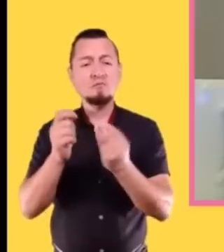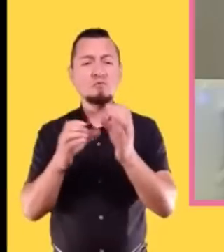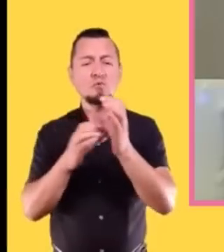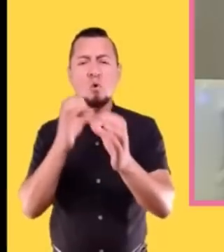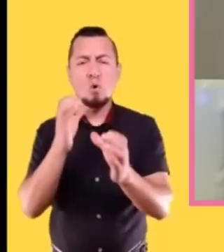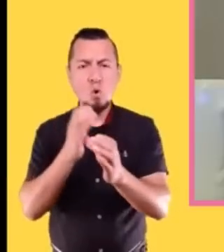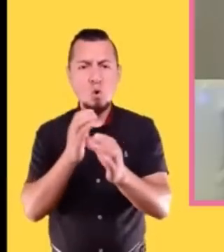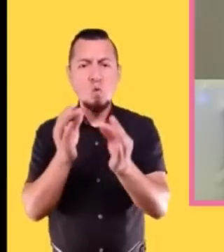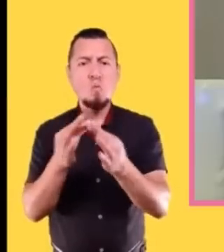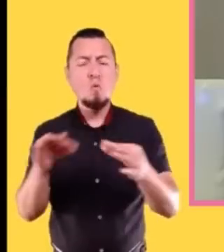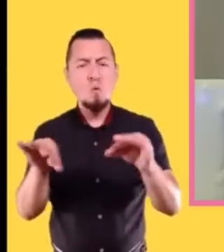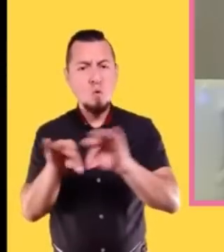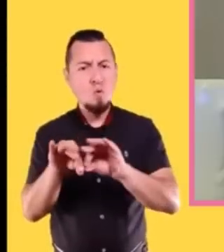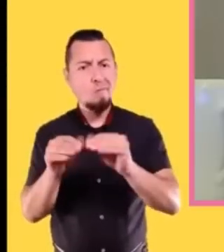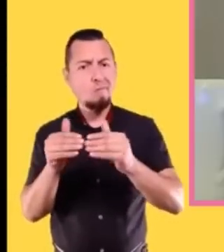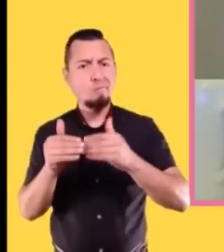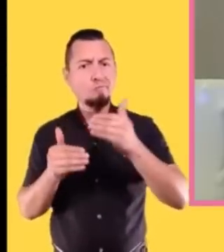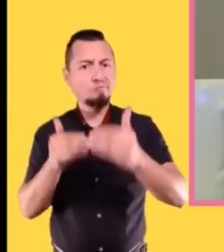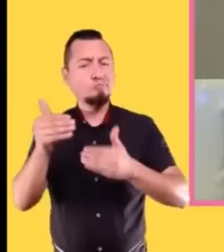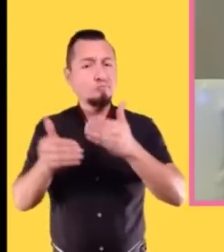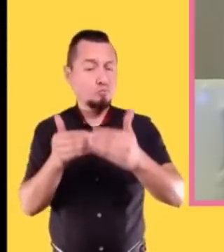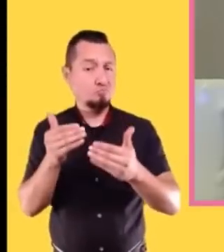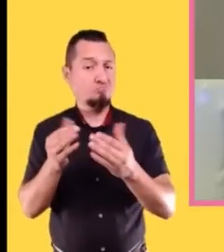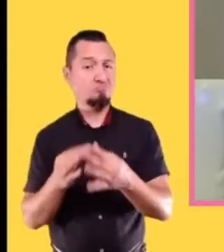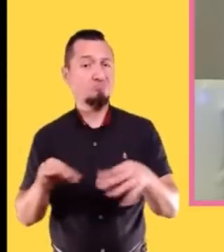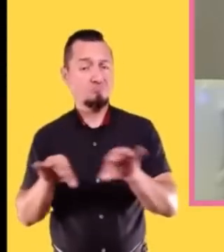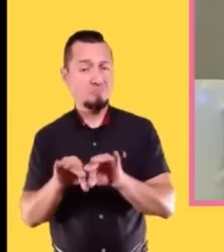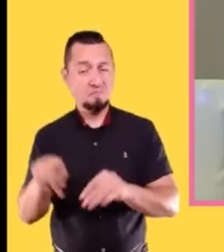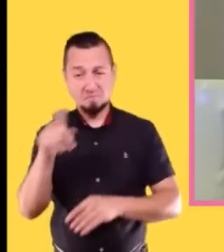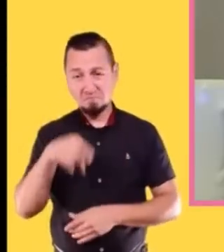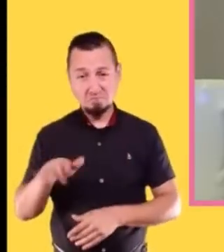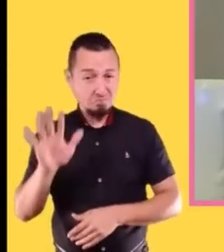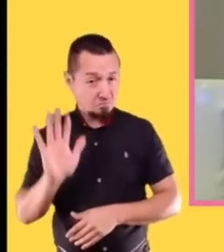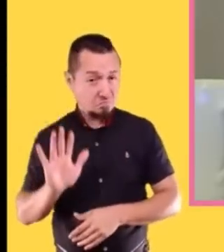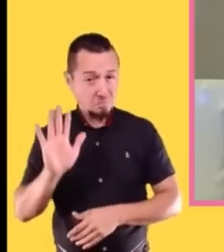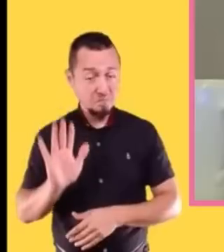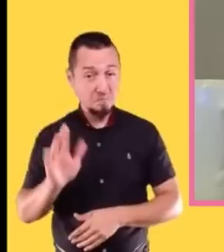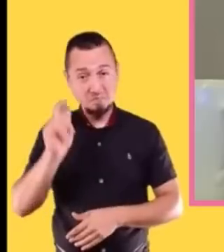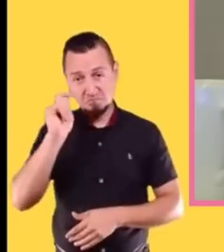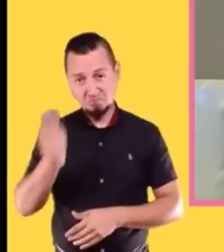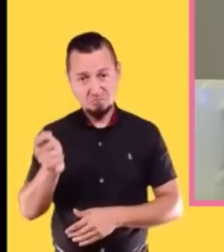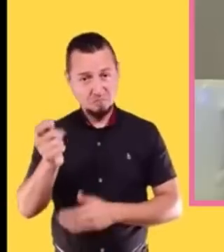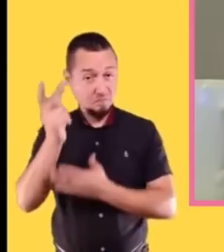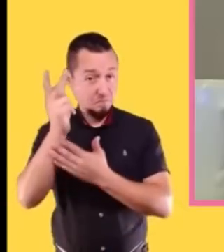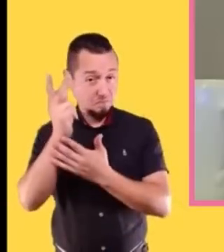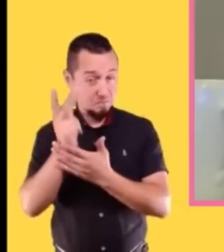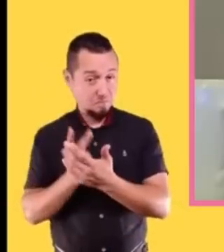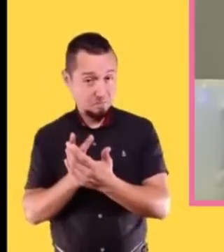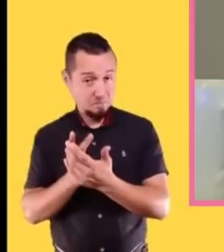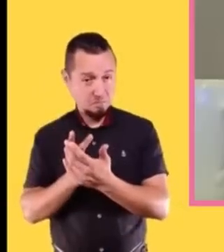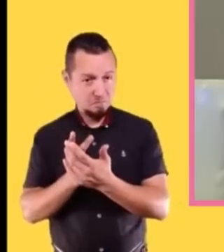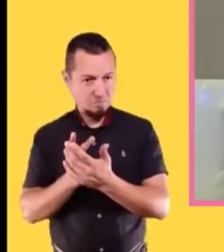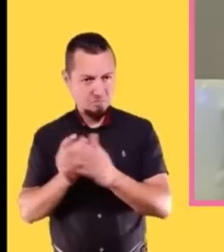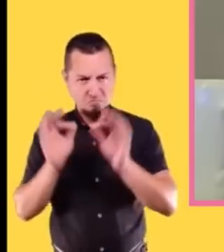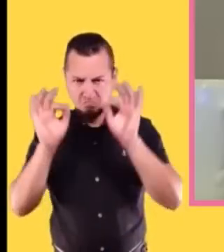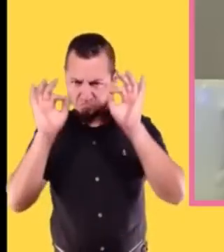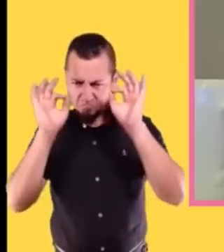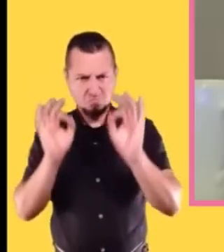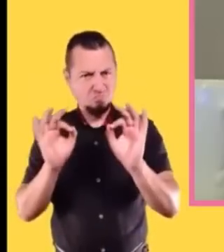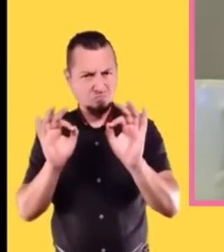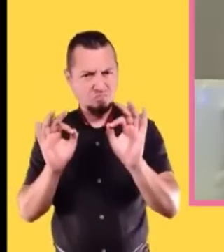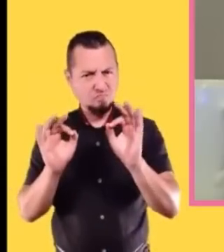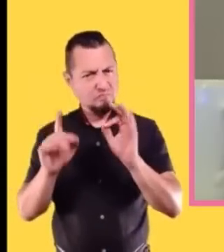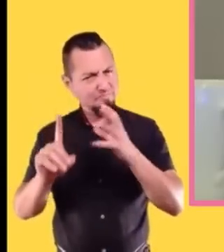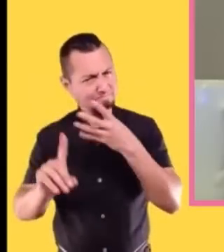avances muy significativos. Nos parece que es un plan perfectible como todos, pero que recogió